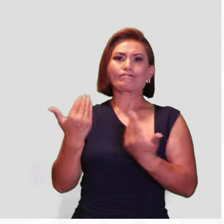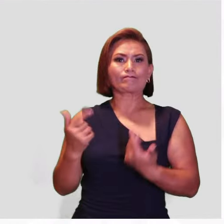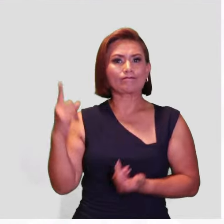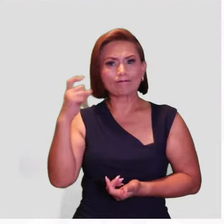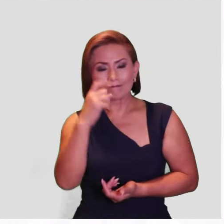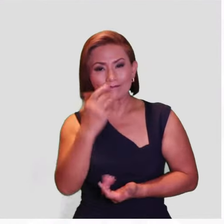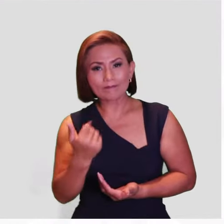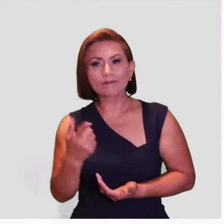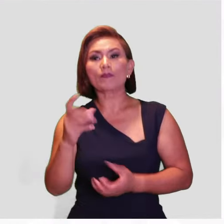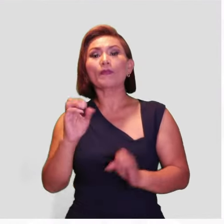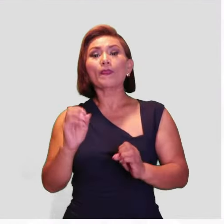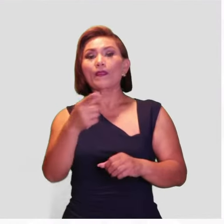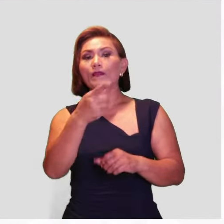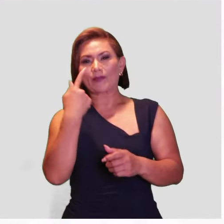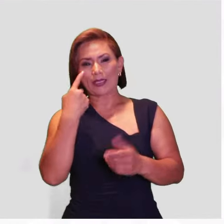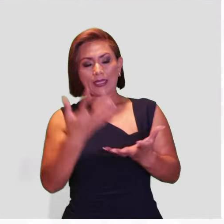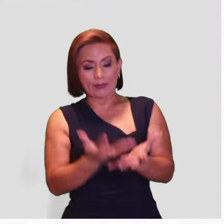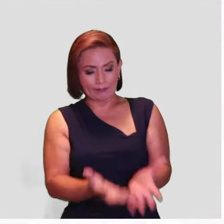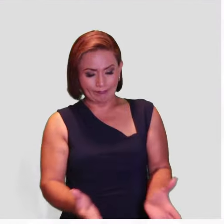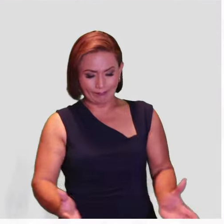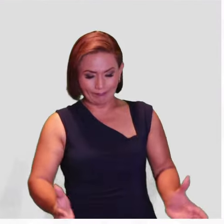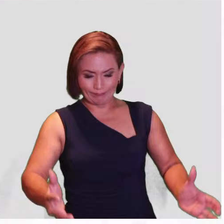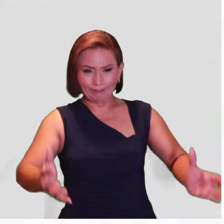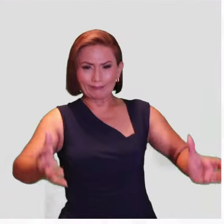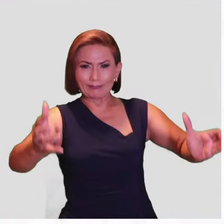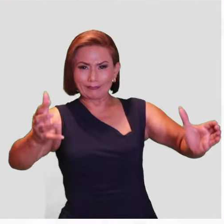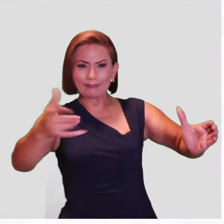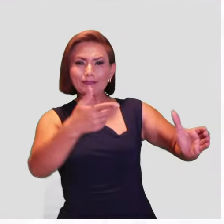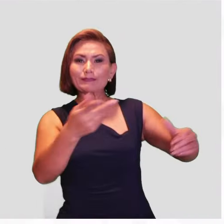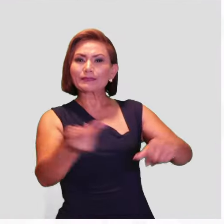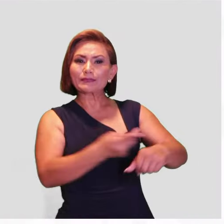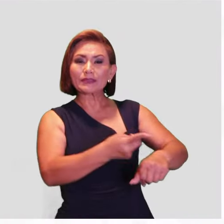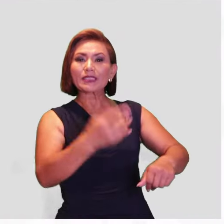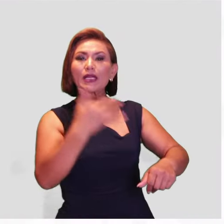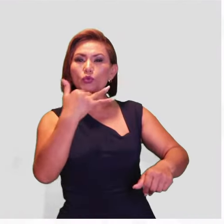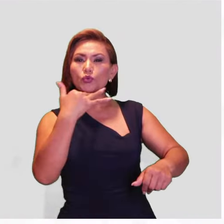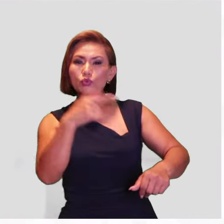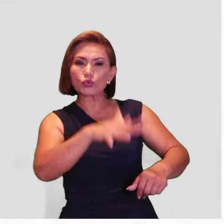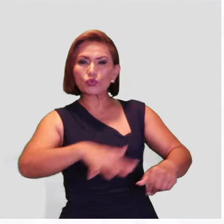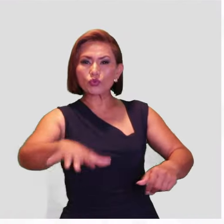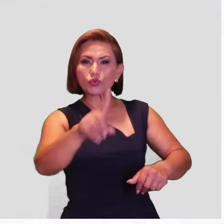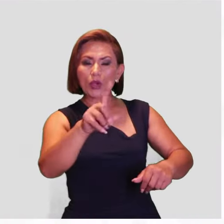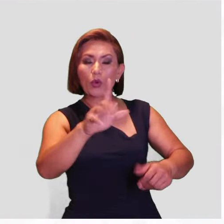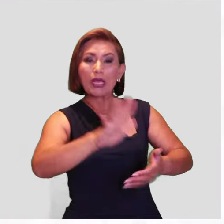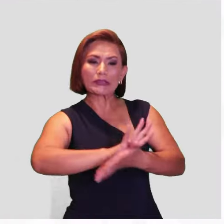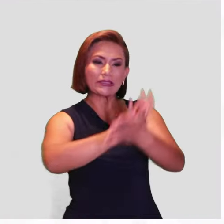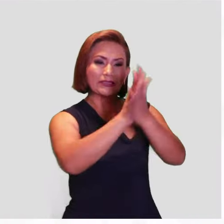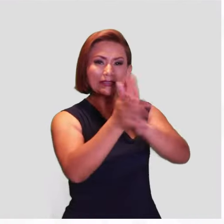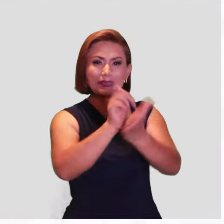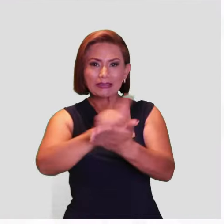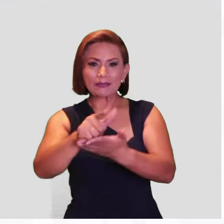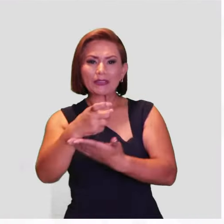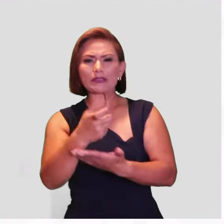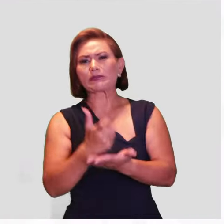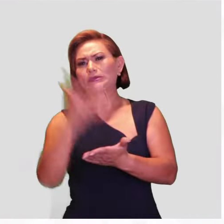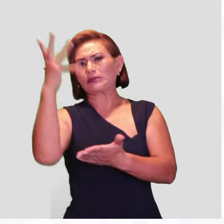plantas de tratadoras que hay en San Juan del Río, solamente 2 están en su pleno funcionamiento. El Sabino Chico tiene una deuda, la presidencia municipal con ellos. Hay una